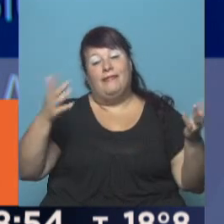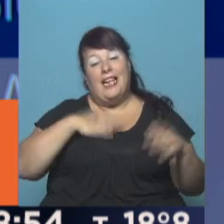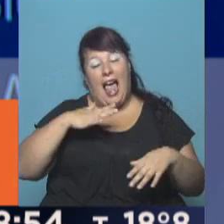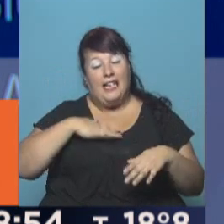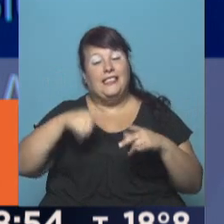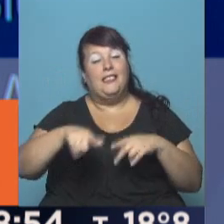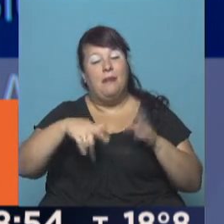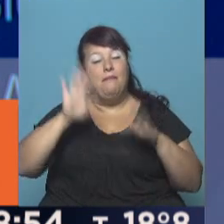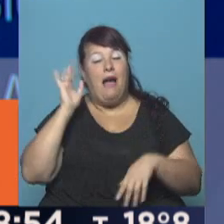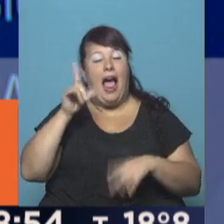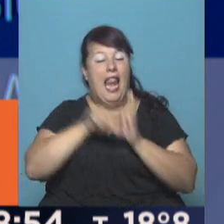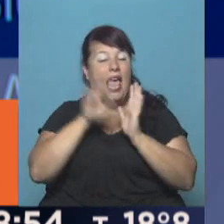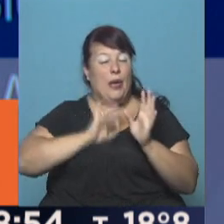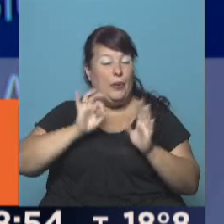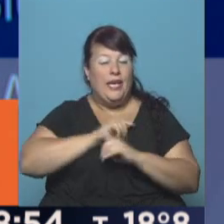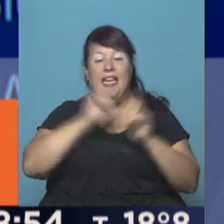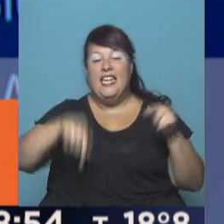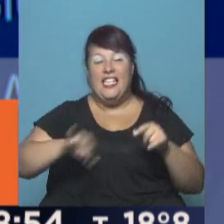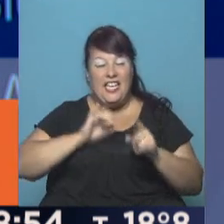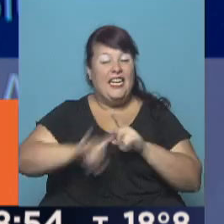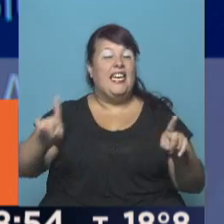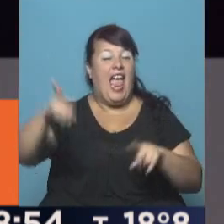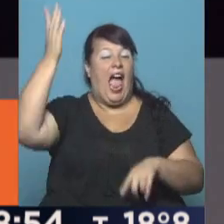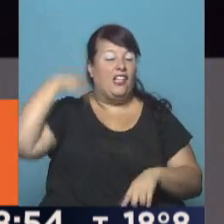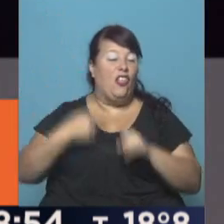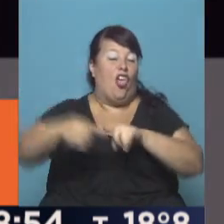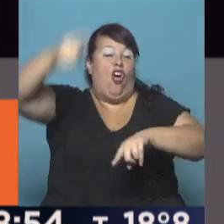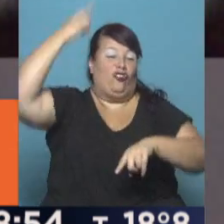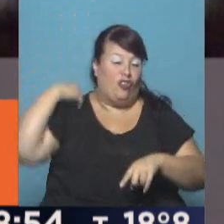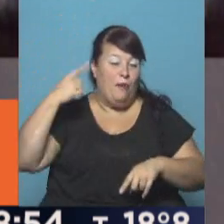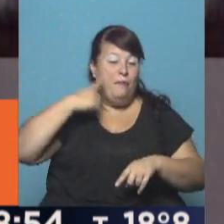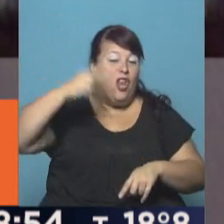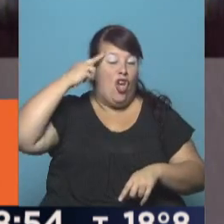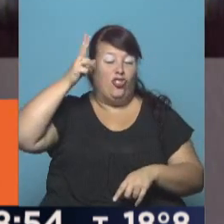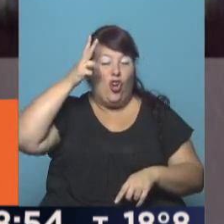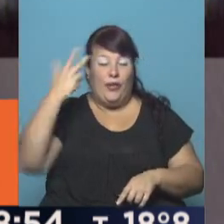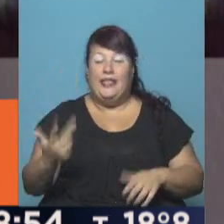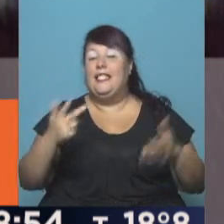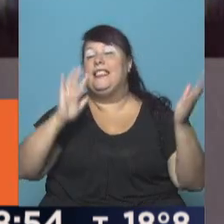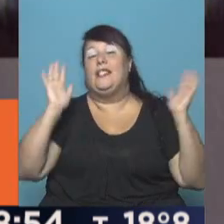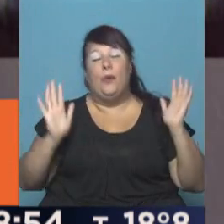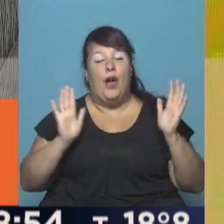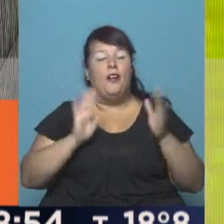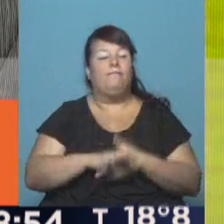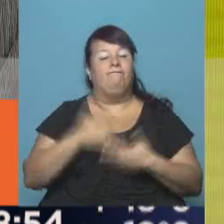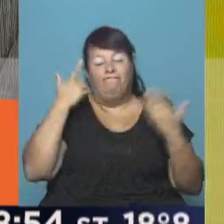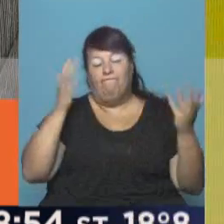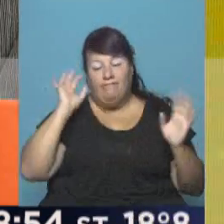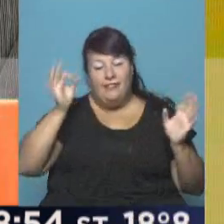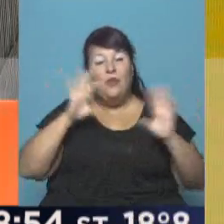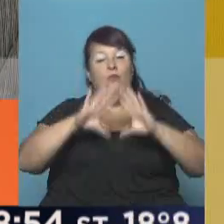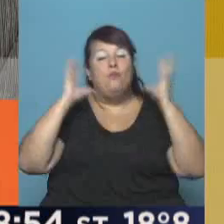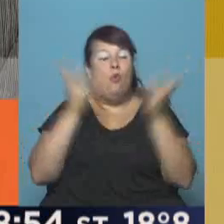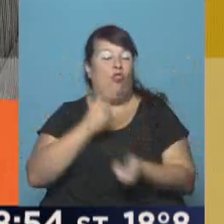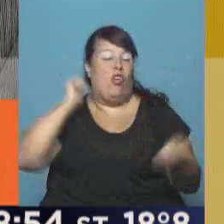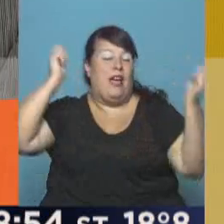es la que tiene la ley más antigua que no es ni de este siglo ni de la anterior es del otro es de mil 893 y bueno es público notorio que el mundo un